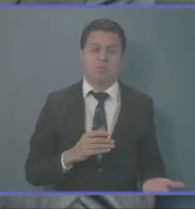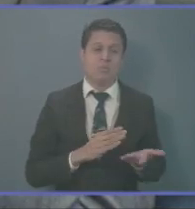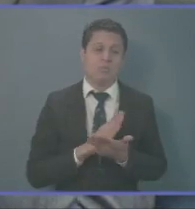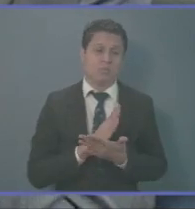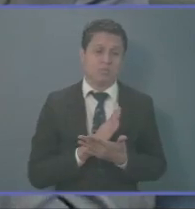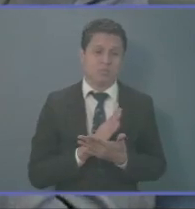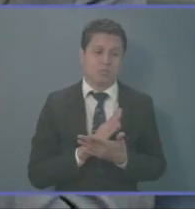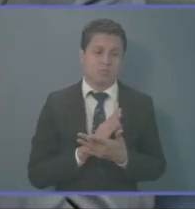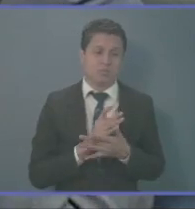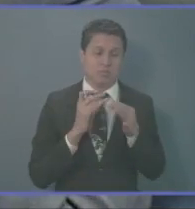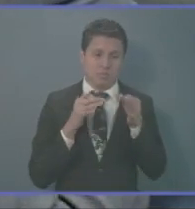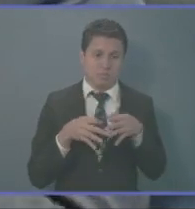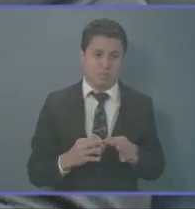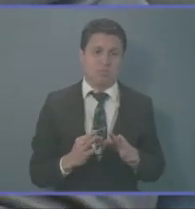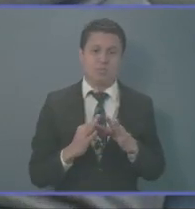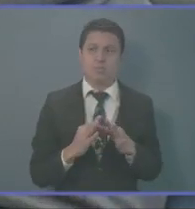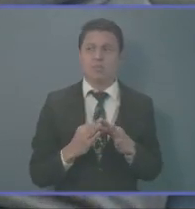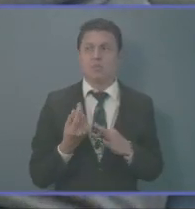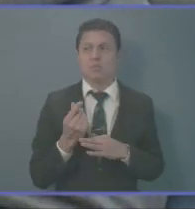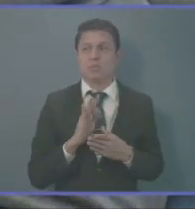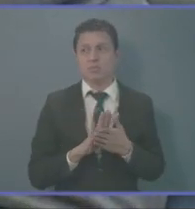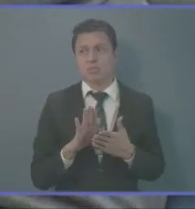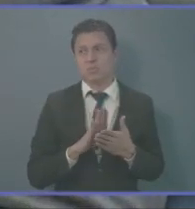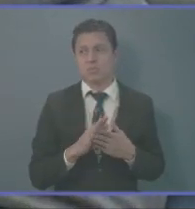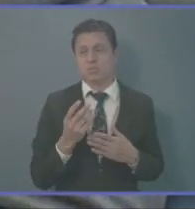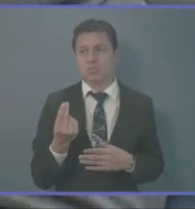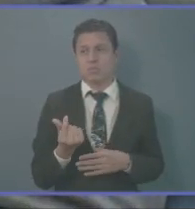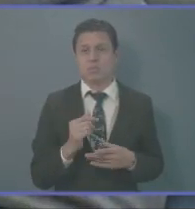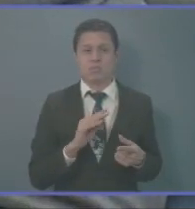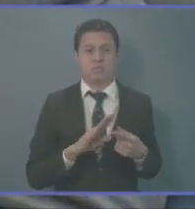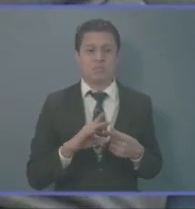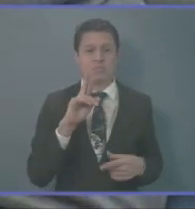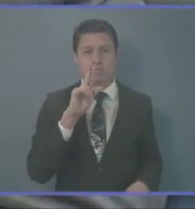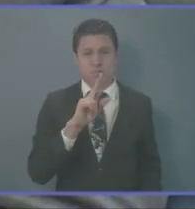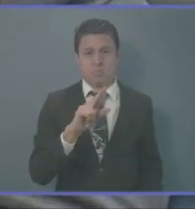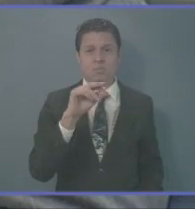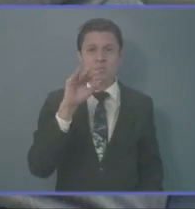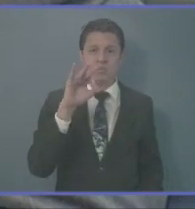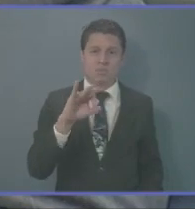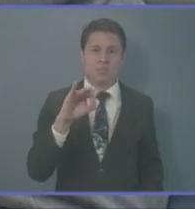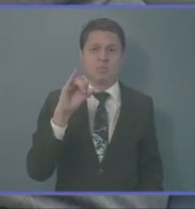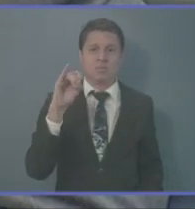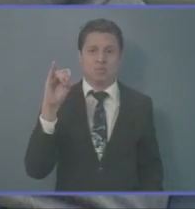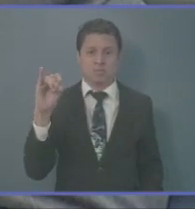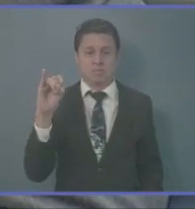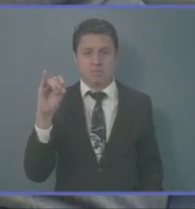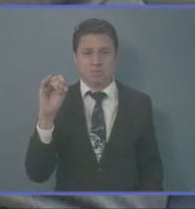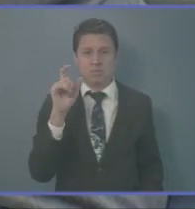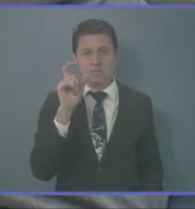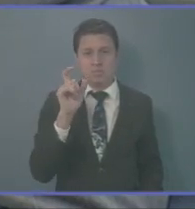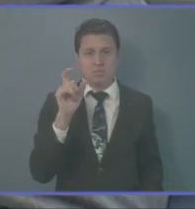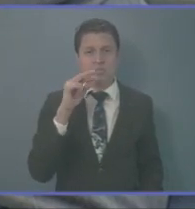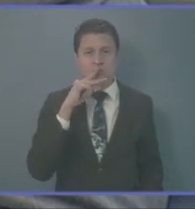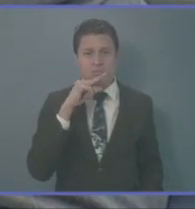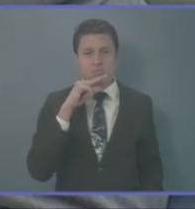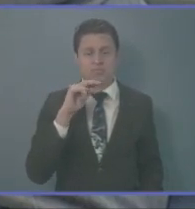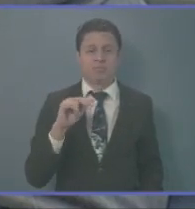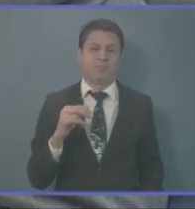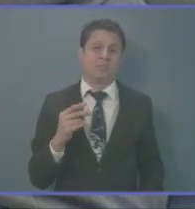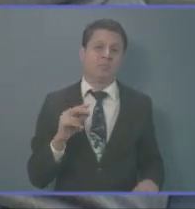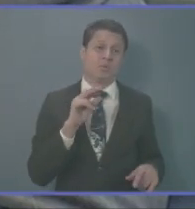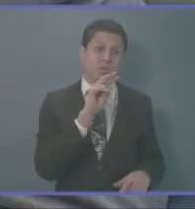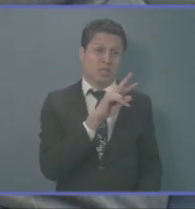el instrumento de financiamiento rápido RFI, por sus siglas en inglés, por un monto